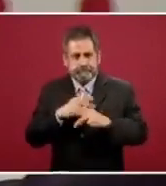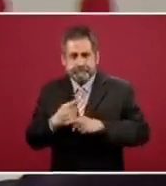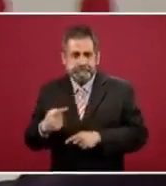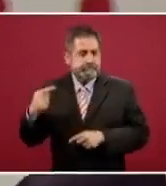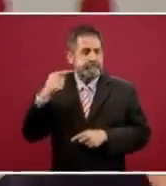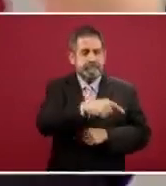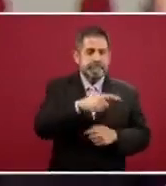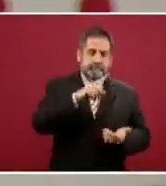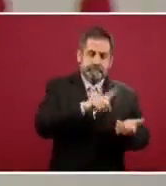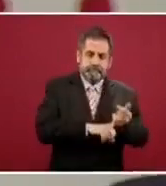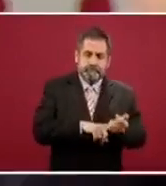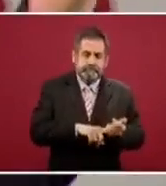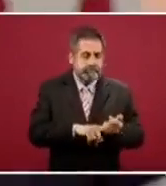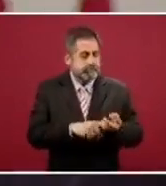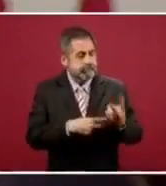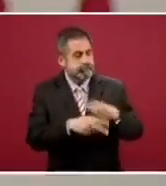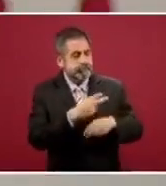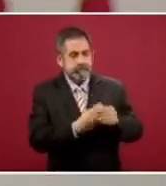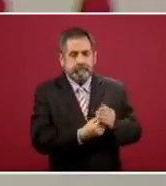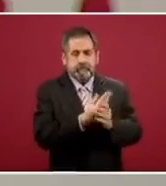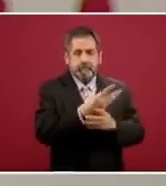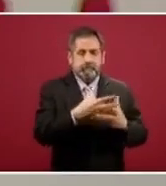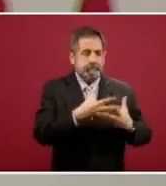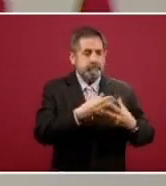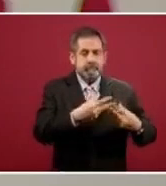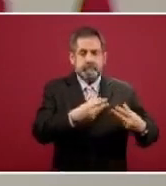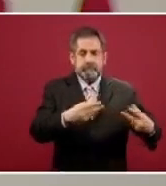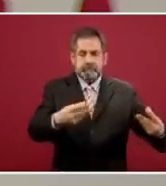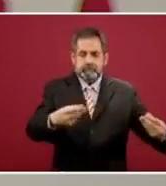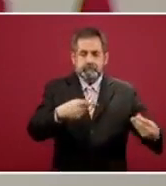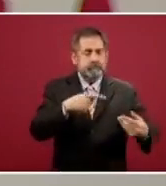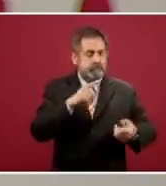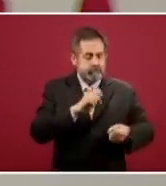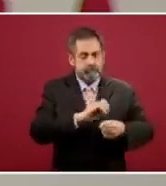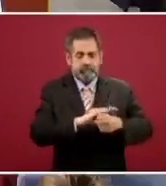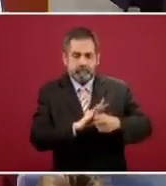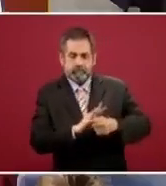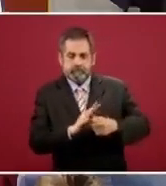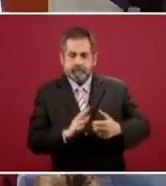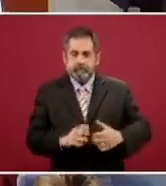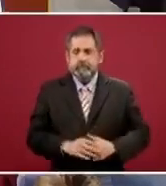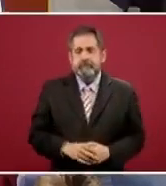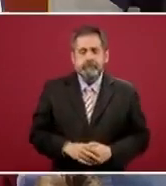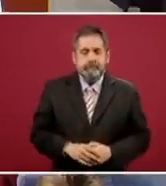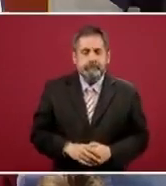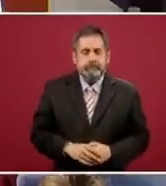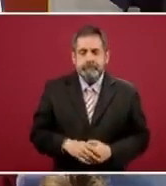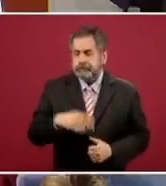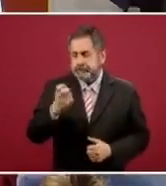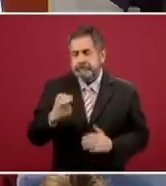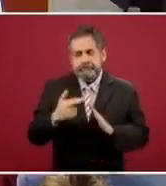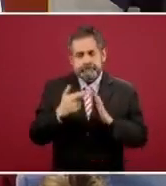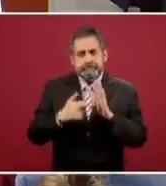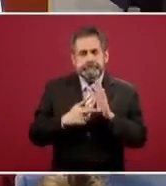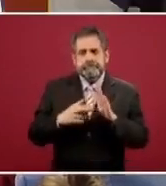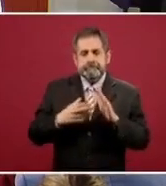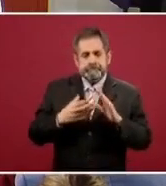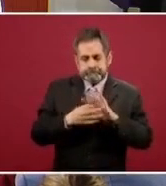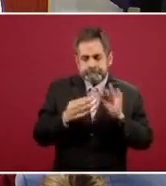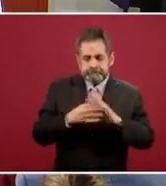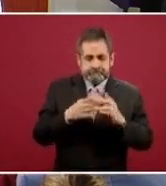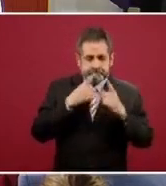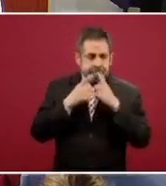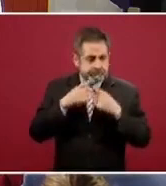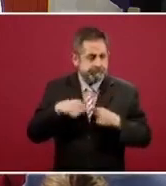podría estar emergiendo la transmisión comunitaria de coronavirus. Entonces, son mecanismos combinados que nos